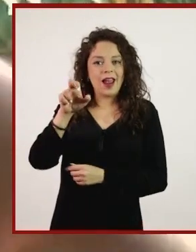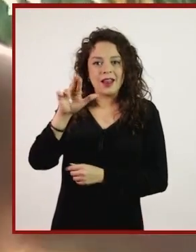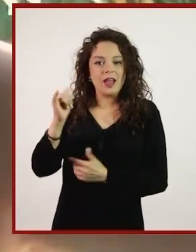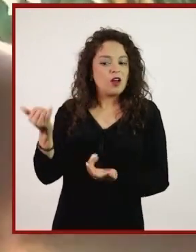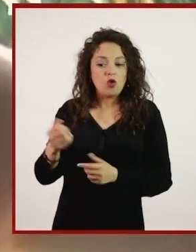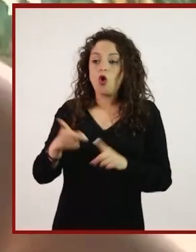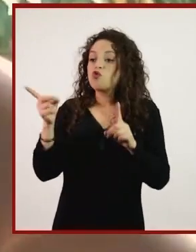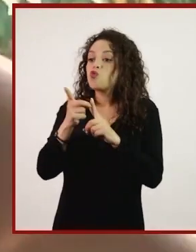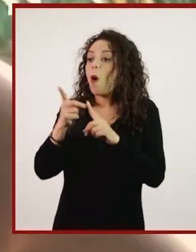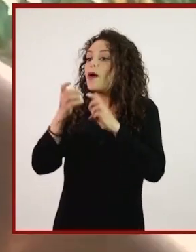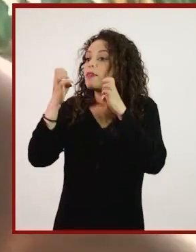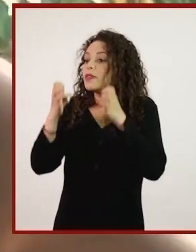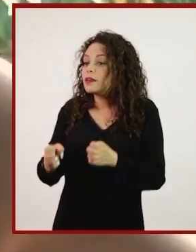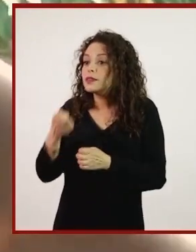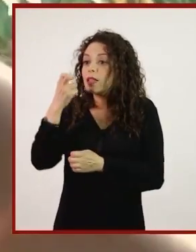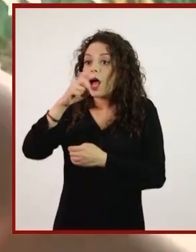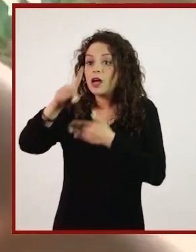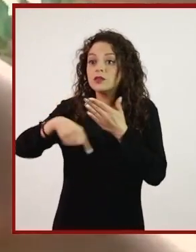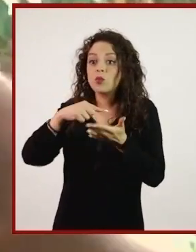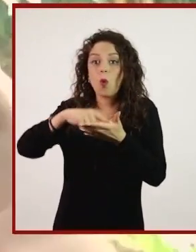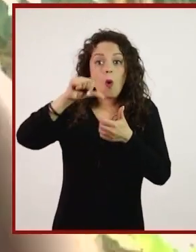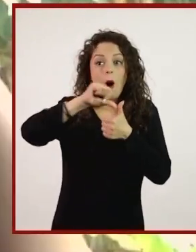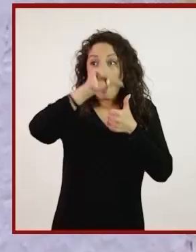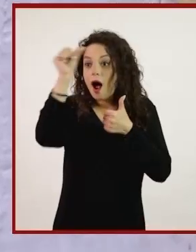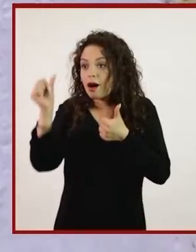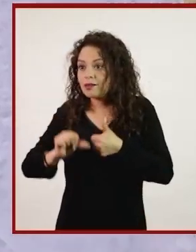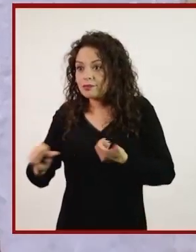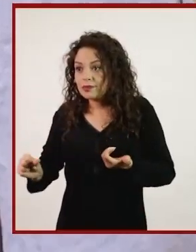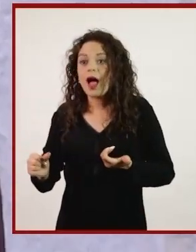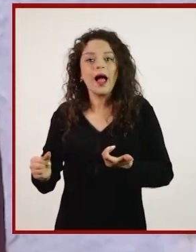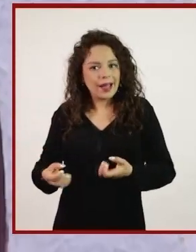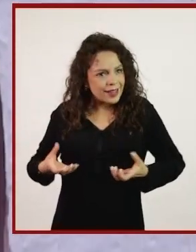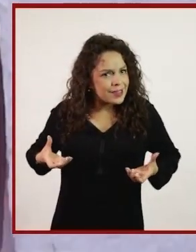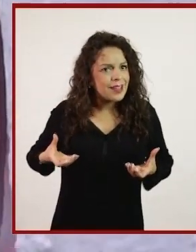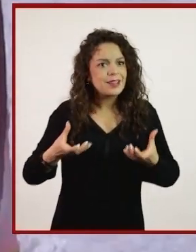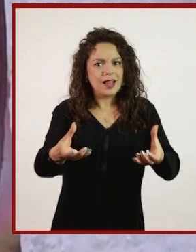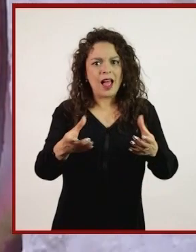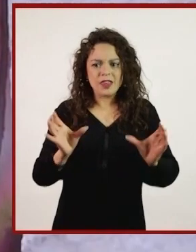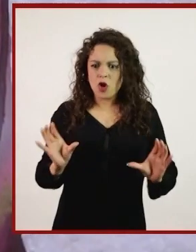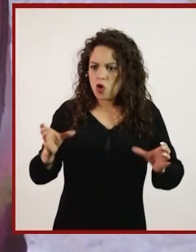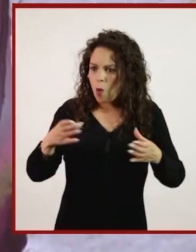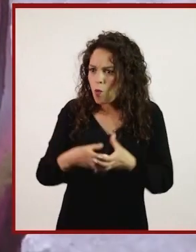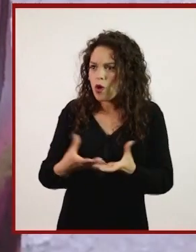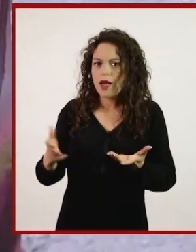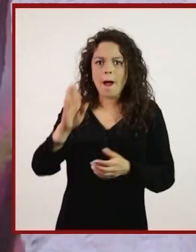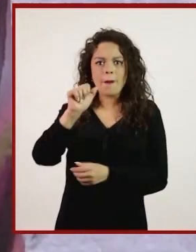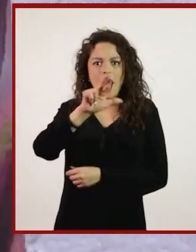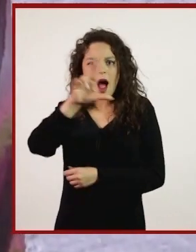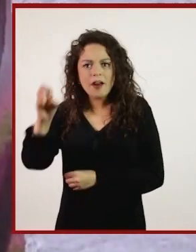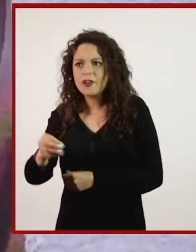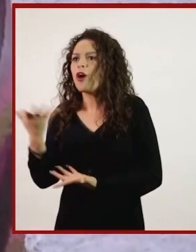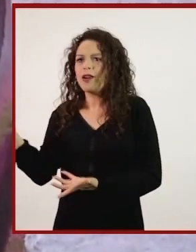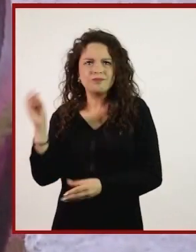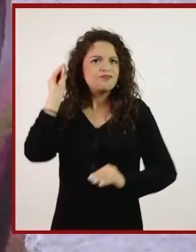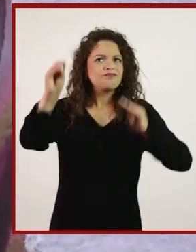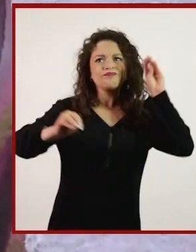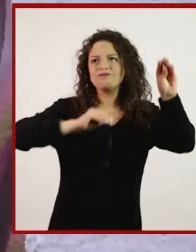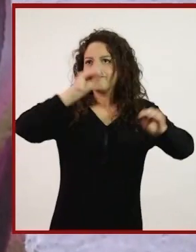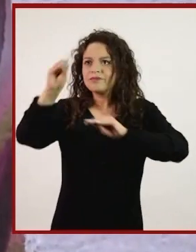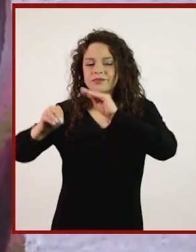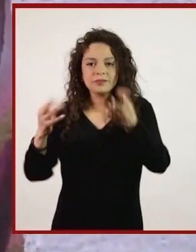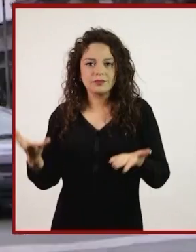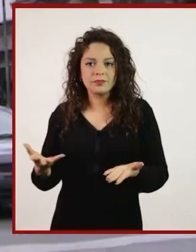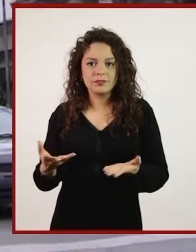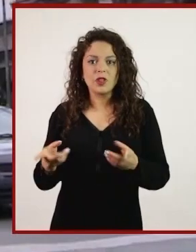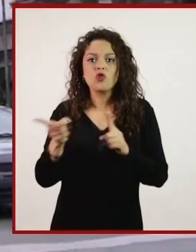la galería o en, ¿no? O sea, en los lugares donde ocurren las cosas de artista. Sino hay que tomar las calles, hay que tomar